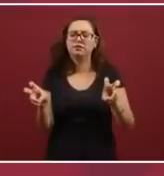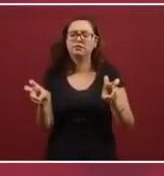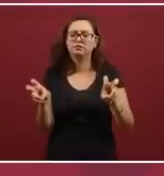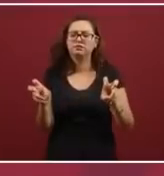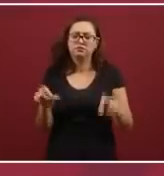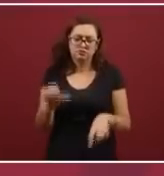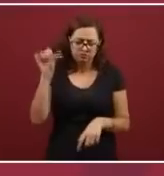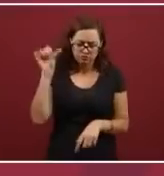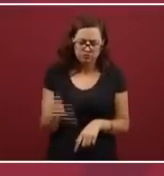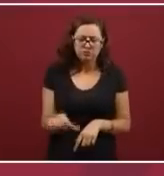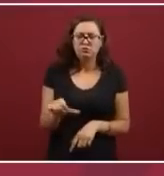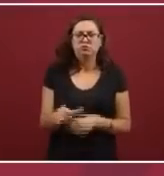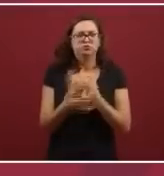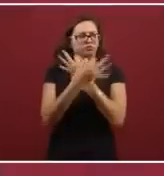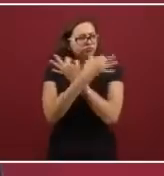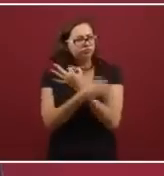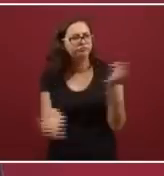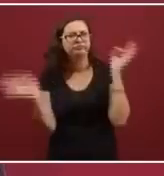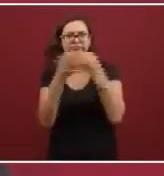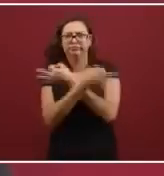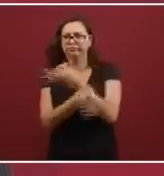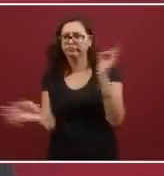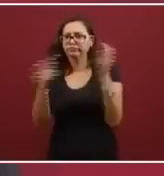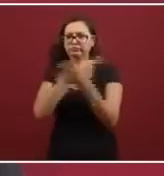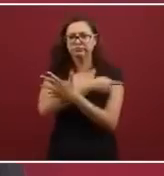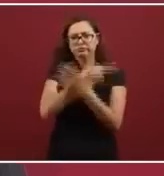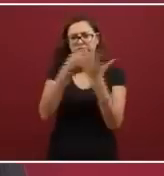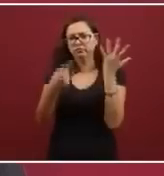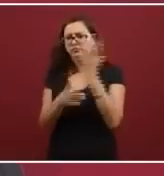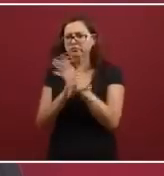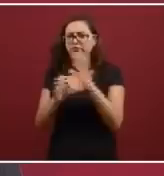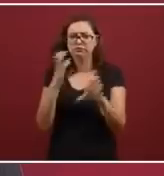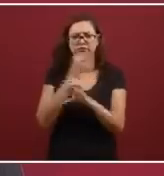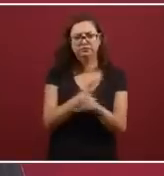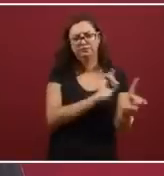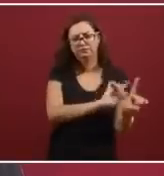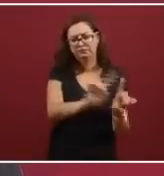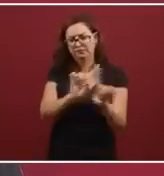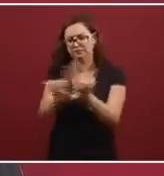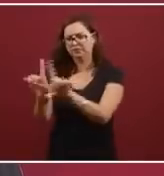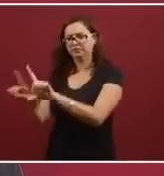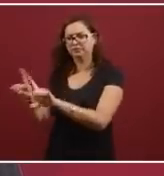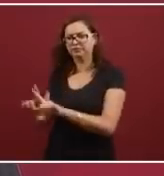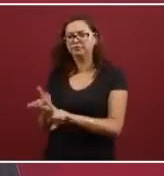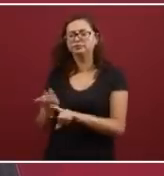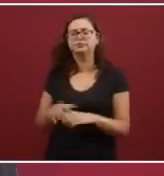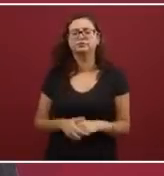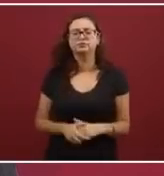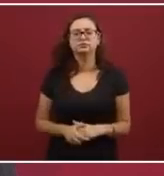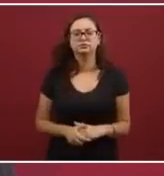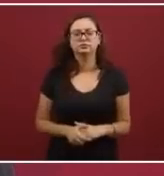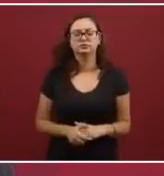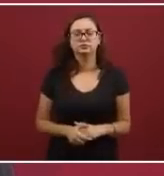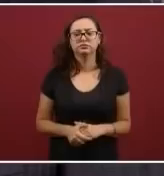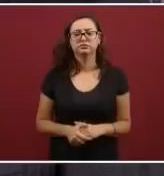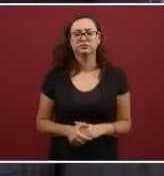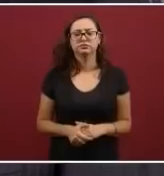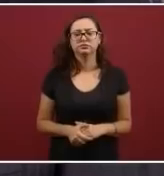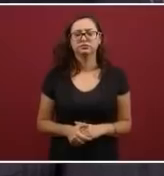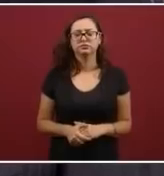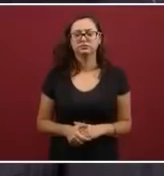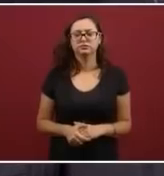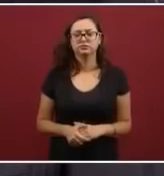para que no se construya santalucía y no se inunde el aeropuerto de texcoco y a su estilo los llamó